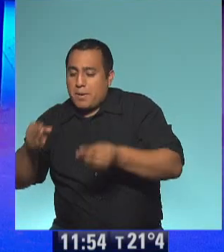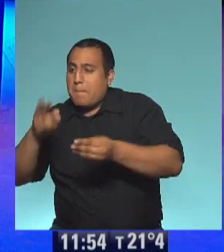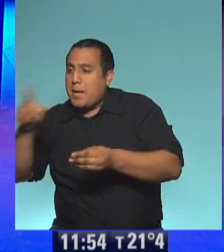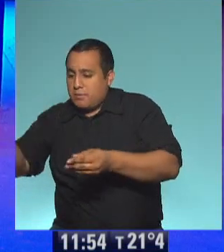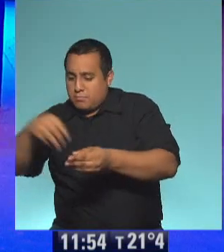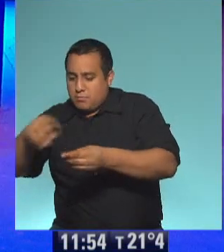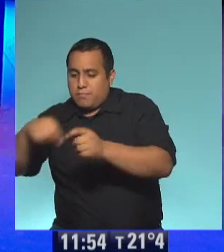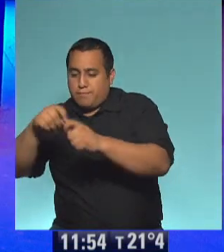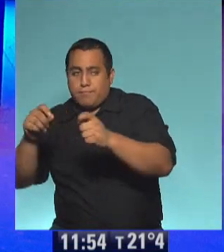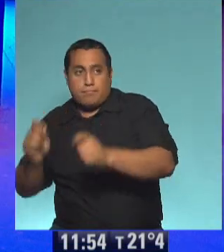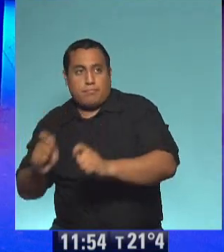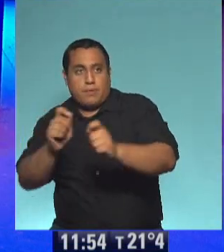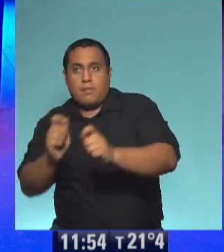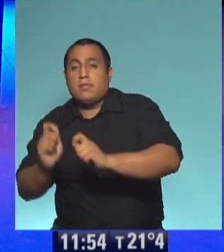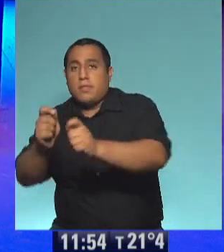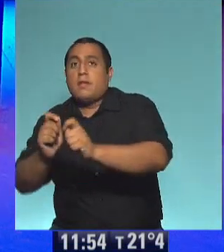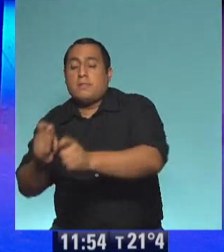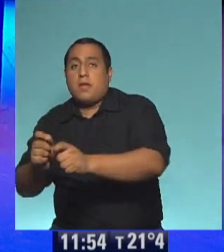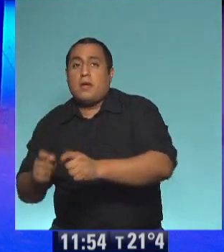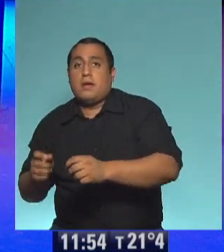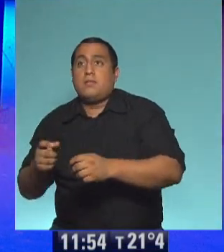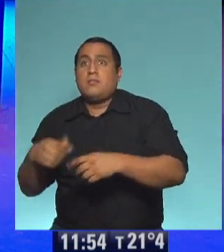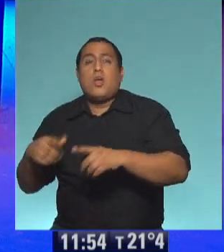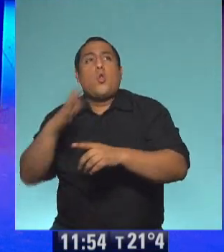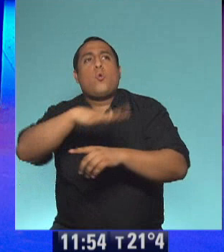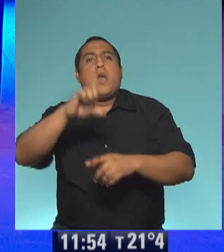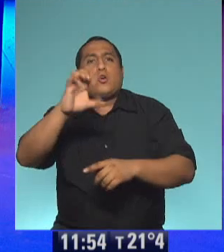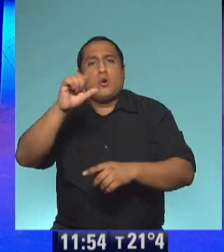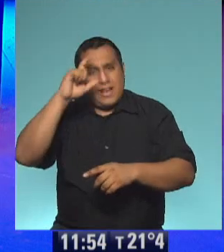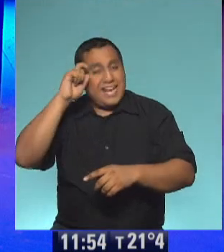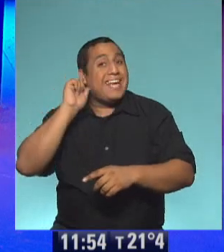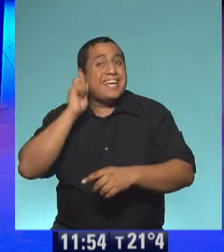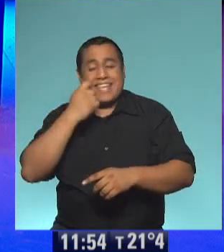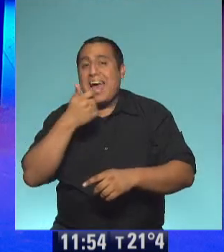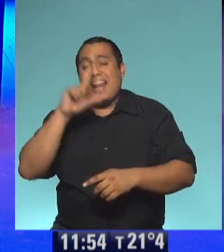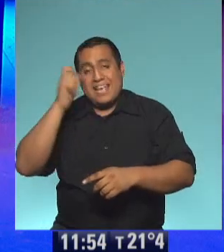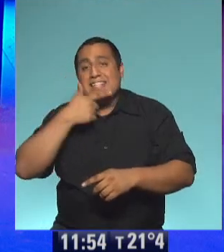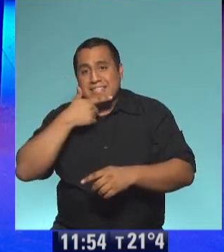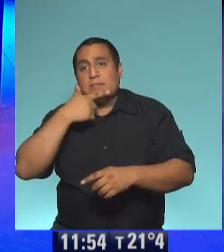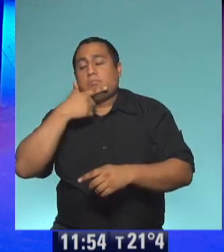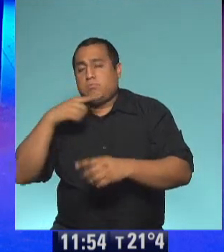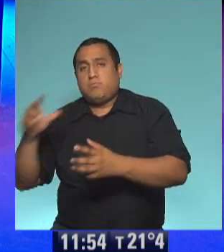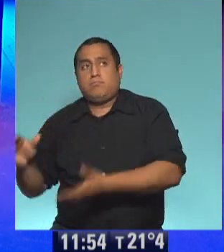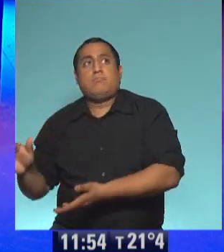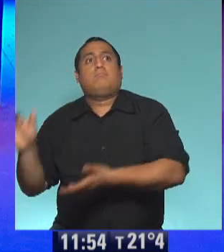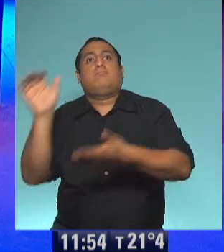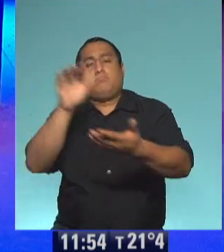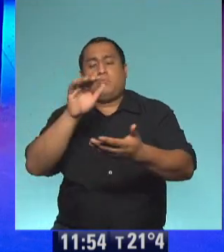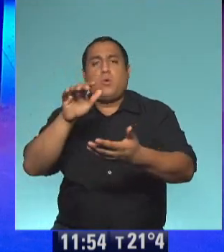moño. ¡Qué linda! La trenza fue a parar a colegiales. No hubo nadie en condiciones de comprarse tamaña maravilla en nuestro